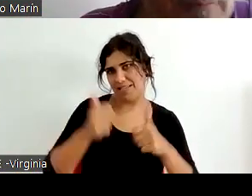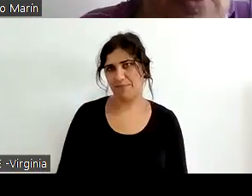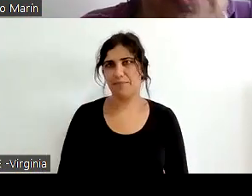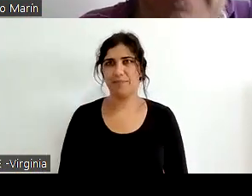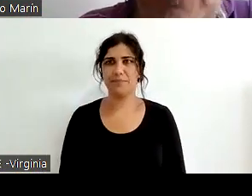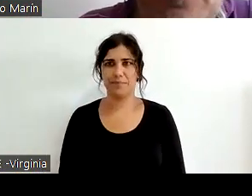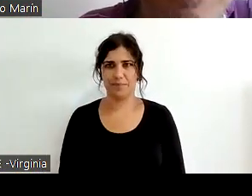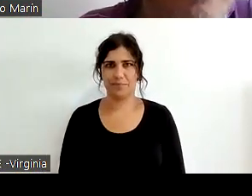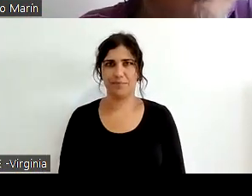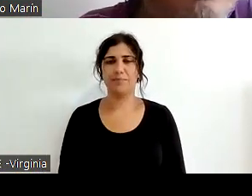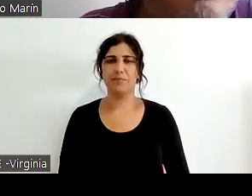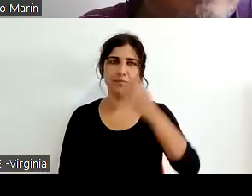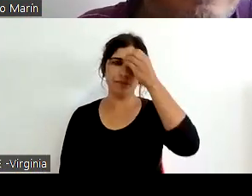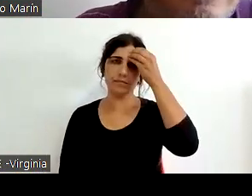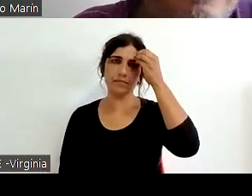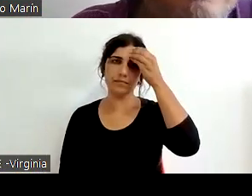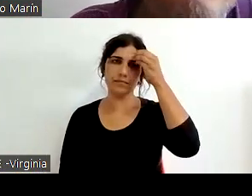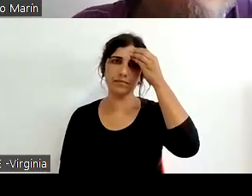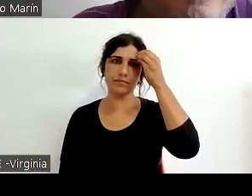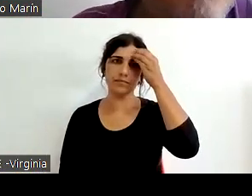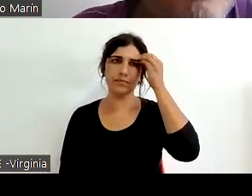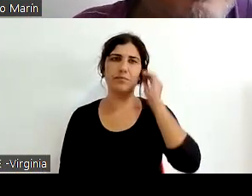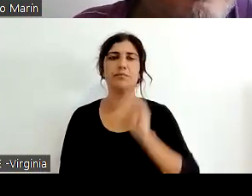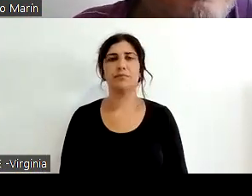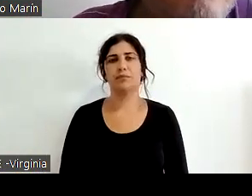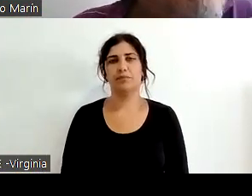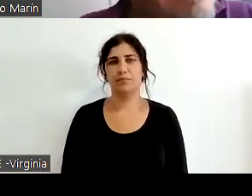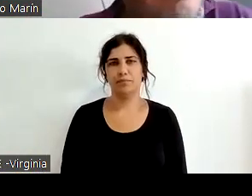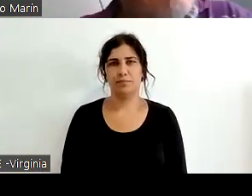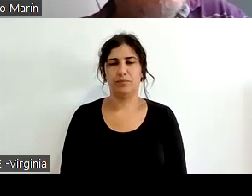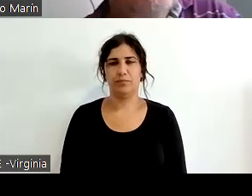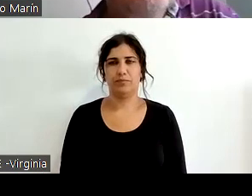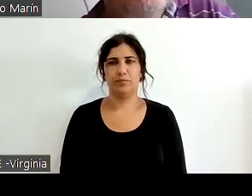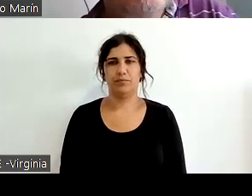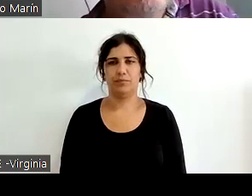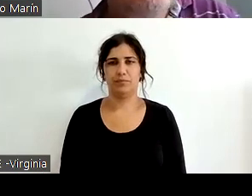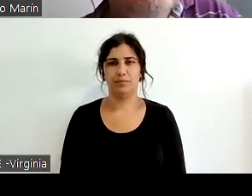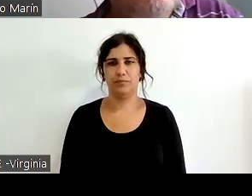Esto es un poco lo que habíamos comentado. Tenemos que, a la hora